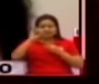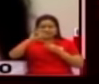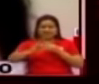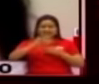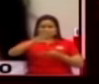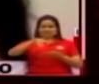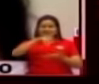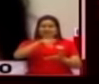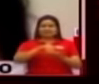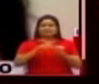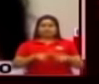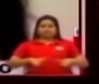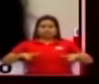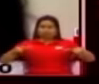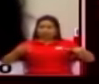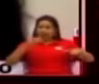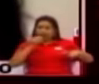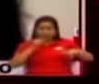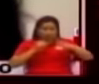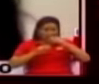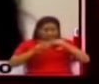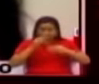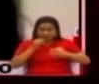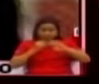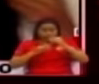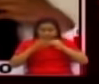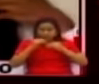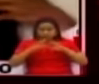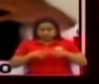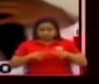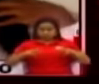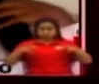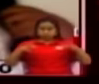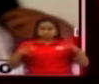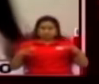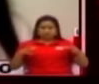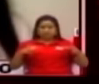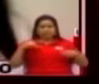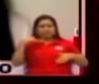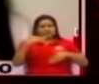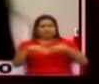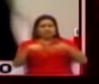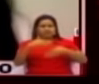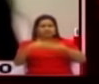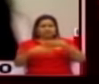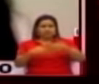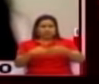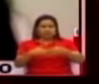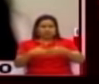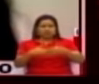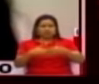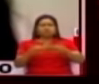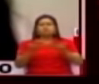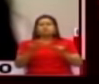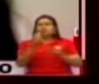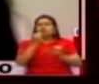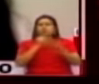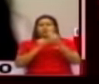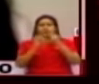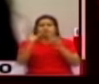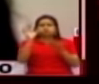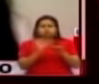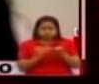costumbre de comer grandes porciones de comida. Y entonces hacer como que una dieta de un momento a otro,